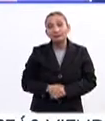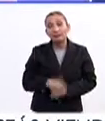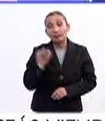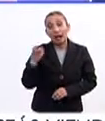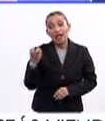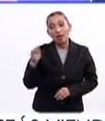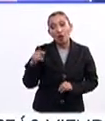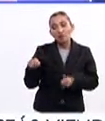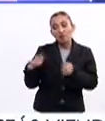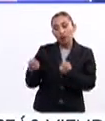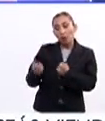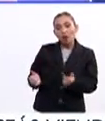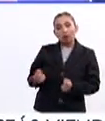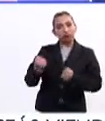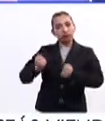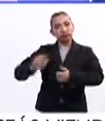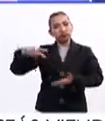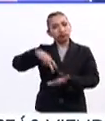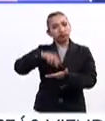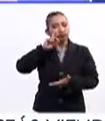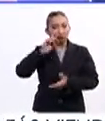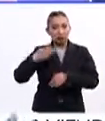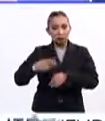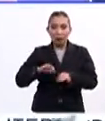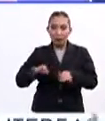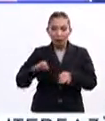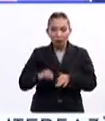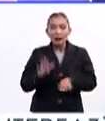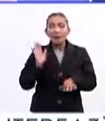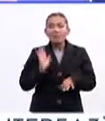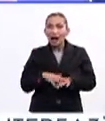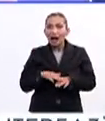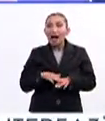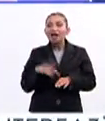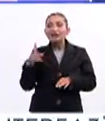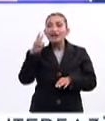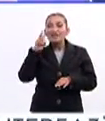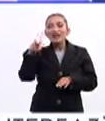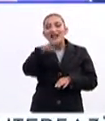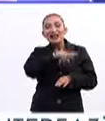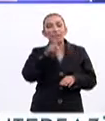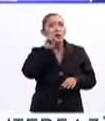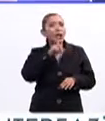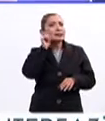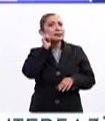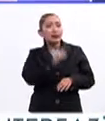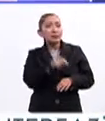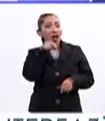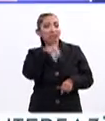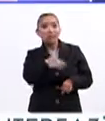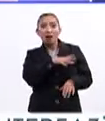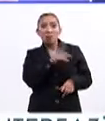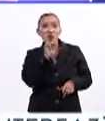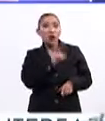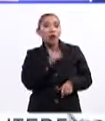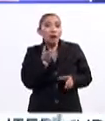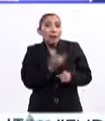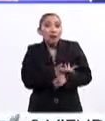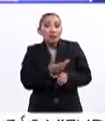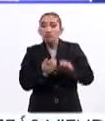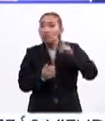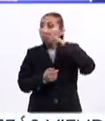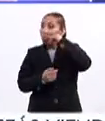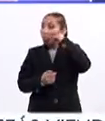que eso le da un empoderamiento a este trabajo, sobre todo el ver que las mujeres siempre han estado allí. Lo que pasa es